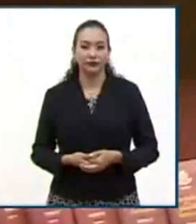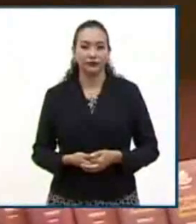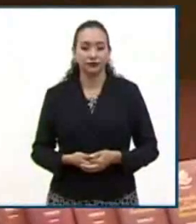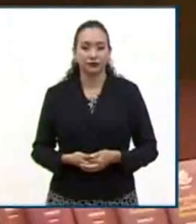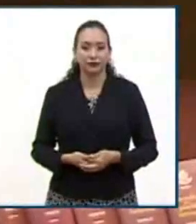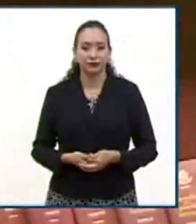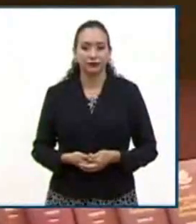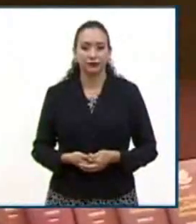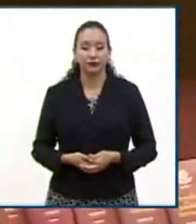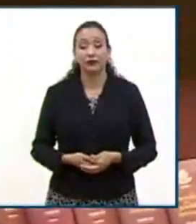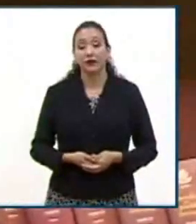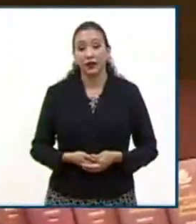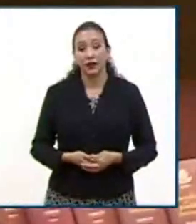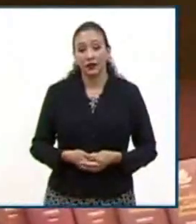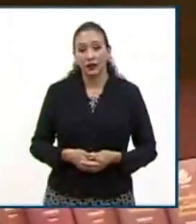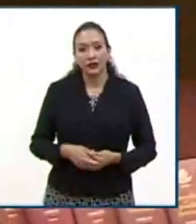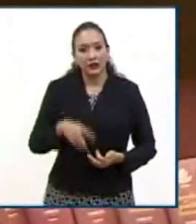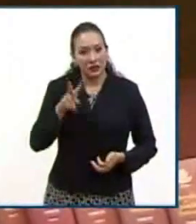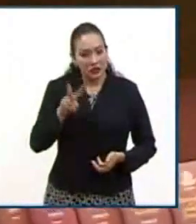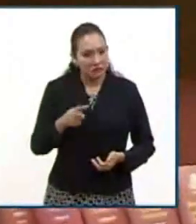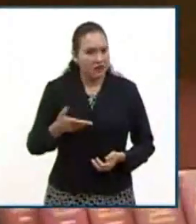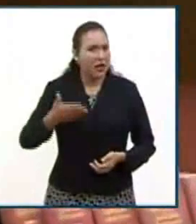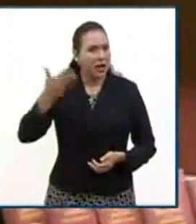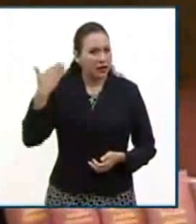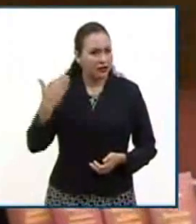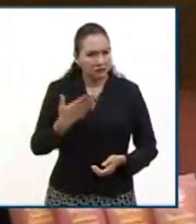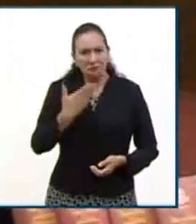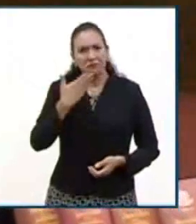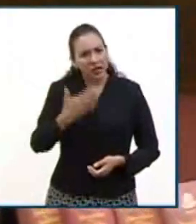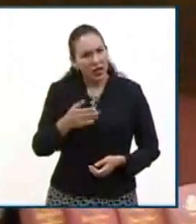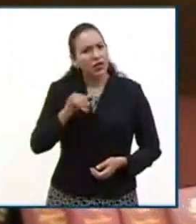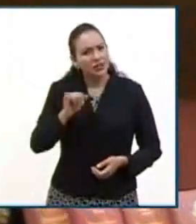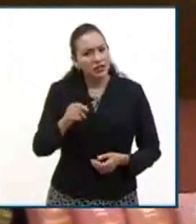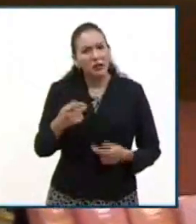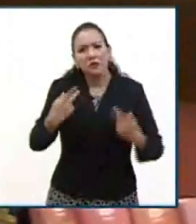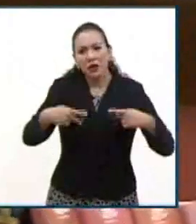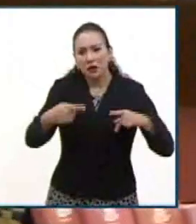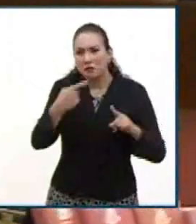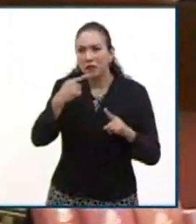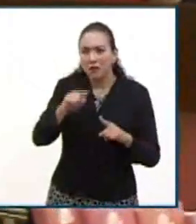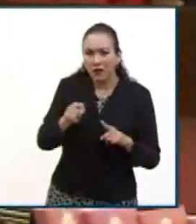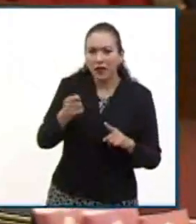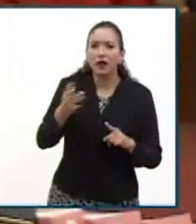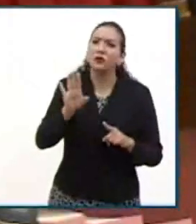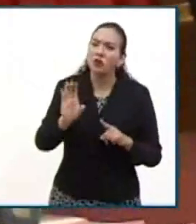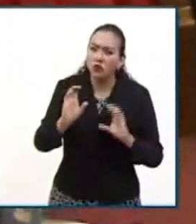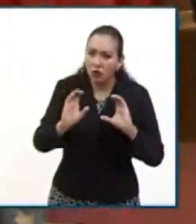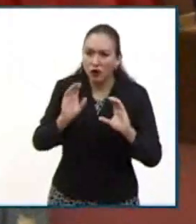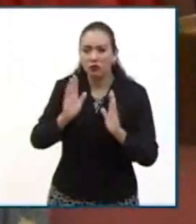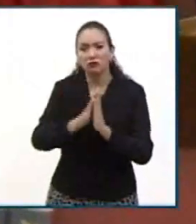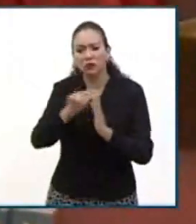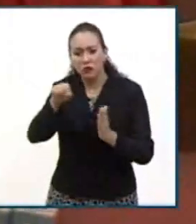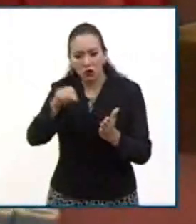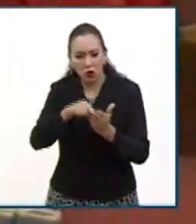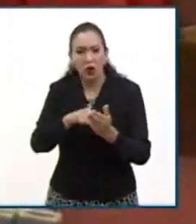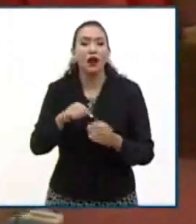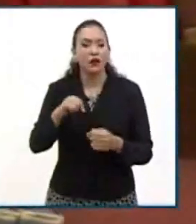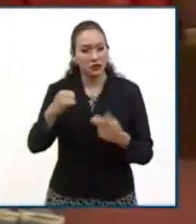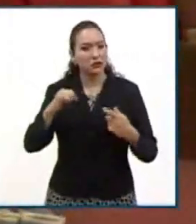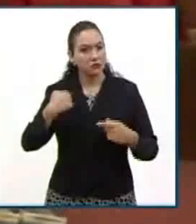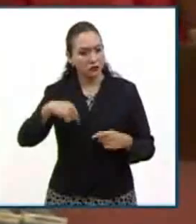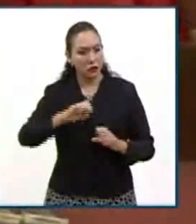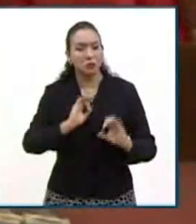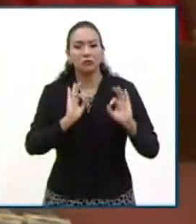Bueno, la verdad es que teníamos terreno ganado. Efectivamente, hace pues ya varios años hemos buscado o